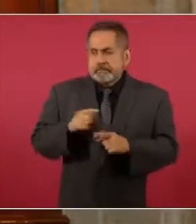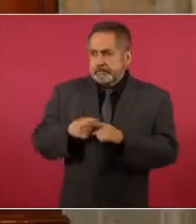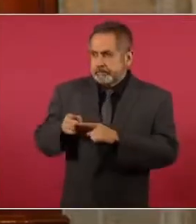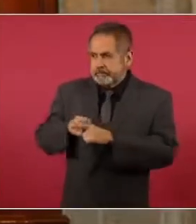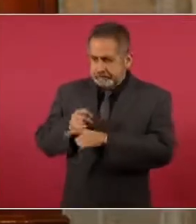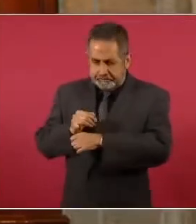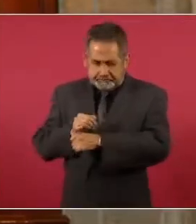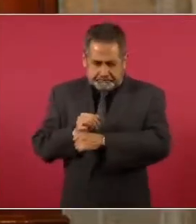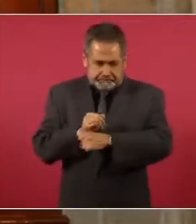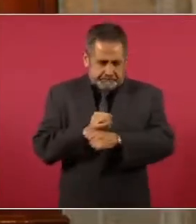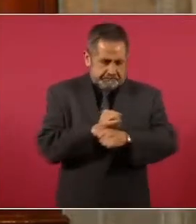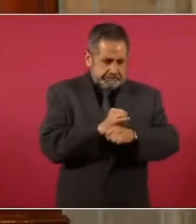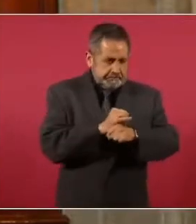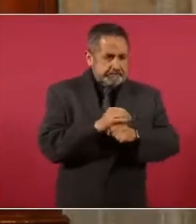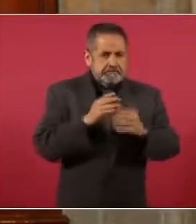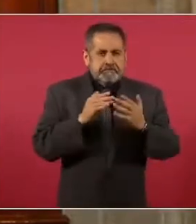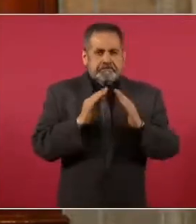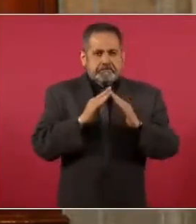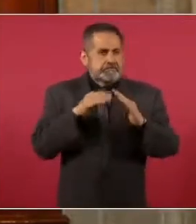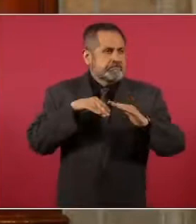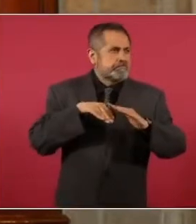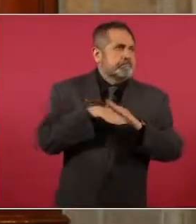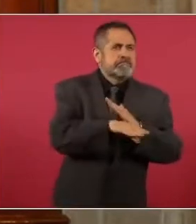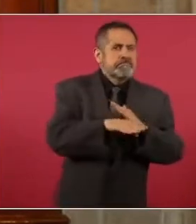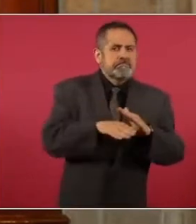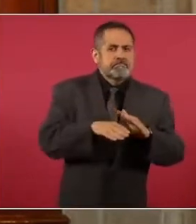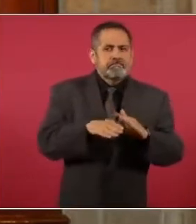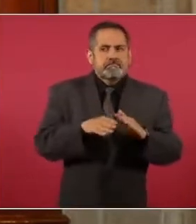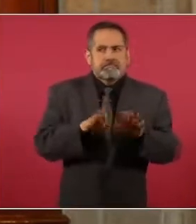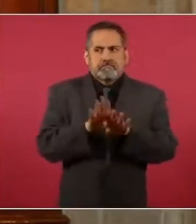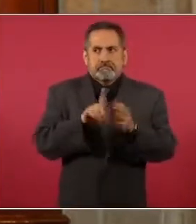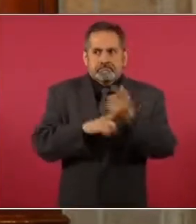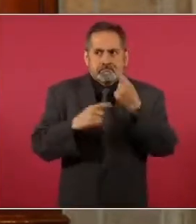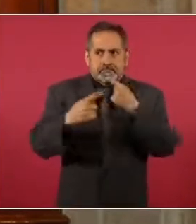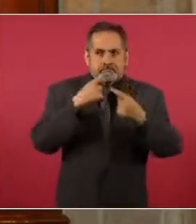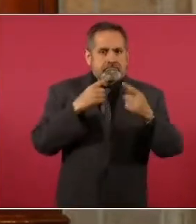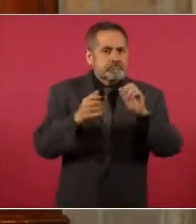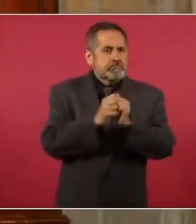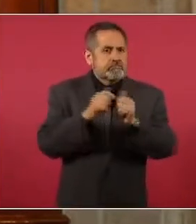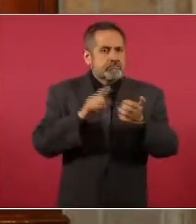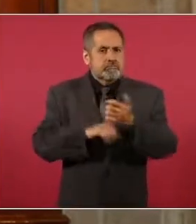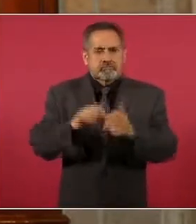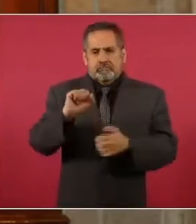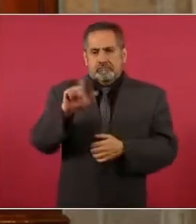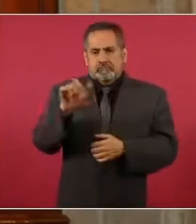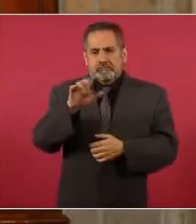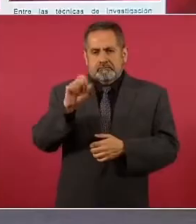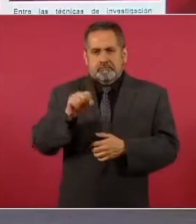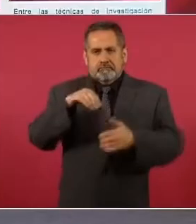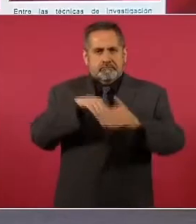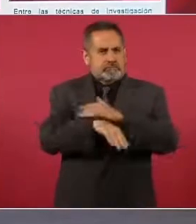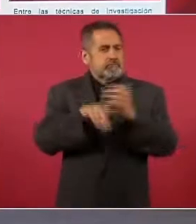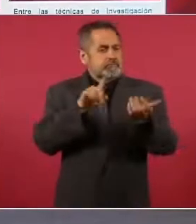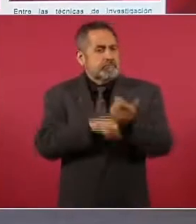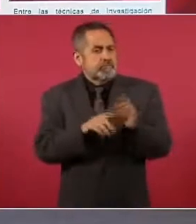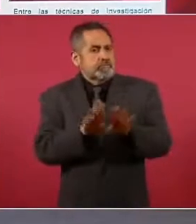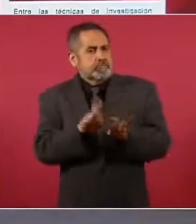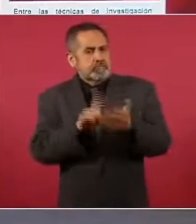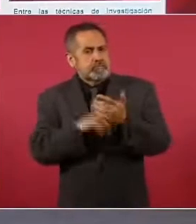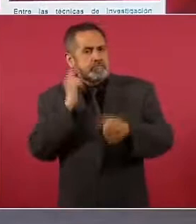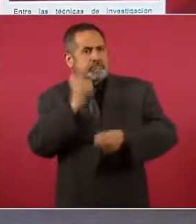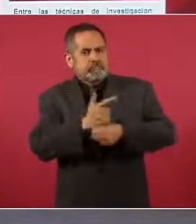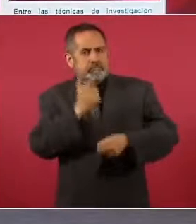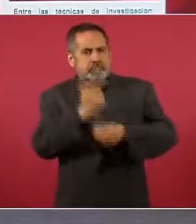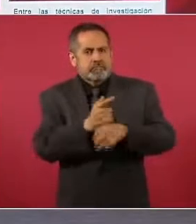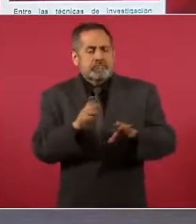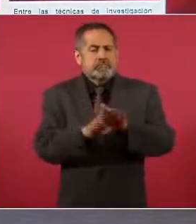y cateos en el inmueble de Alexis, se pudo encontrar indicios positivos con